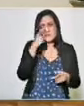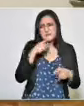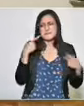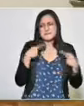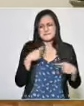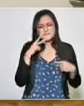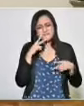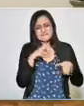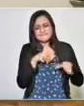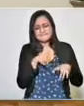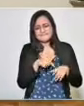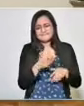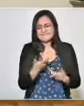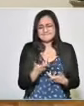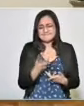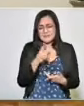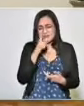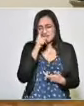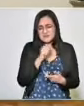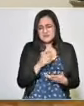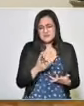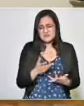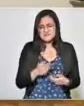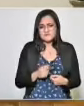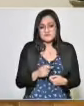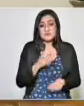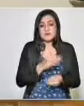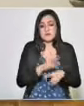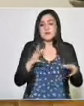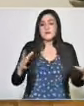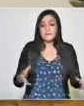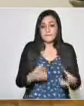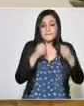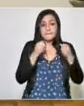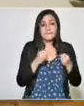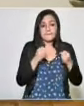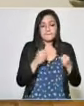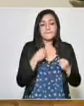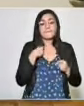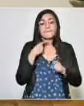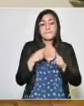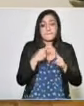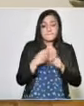diría. Pero lo estamos salvando. Lo estamos reponiendo.